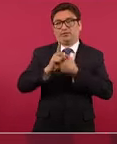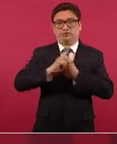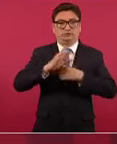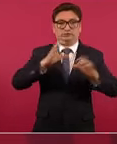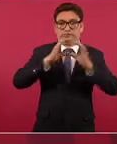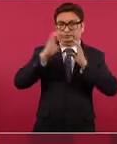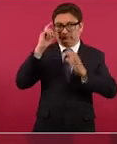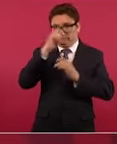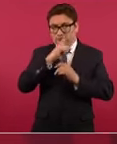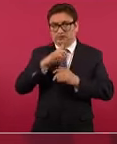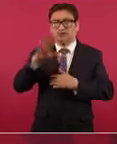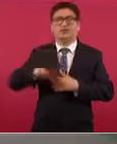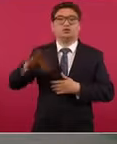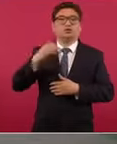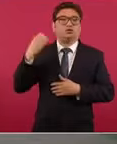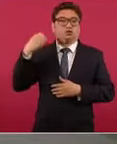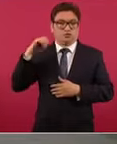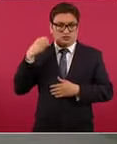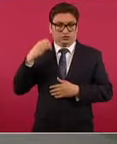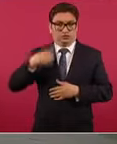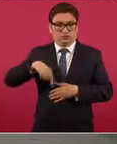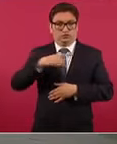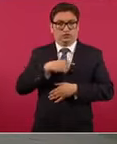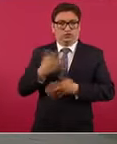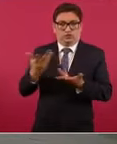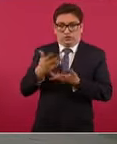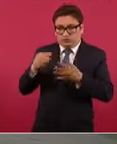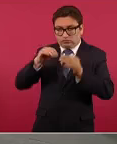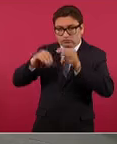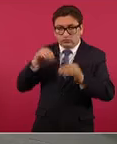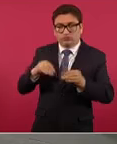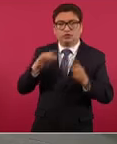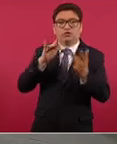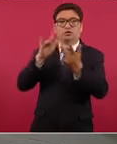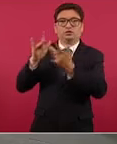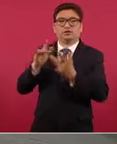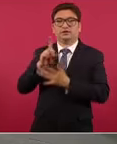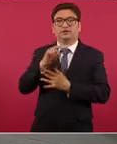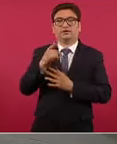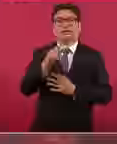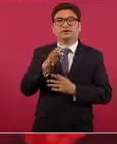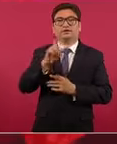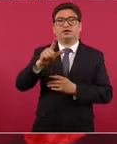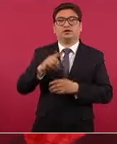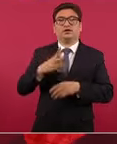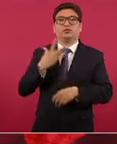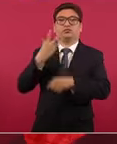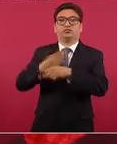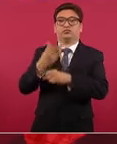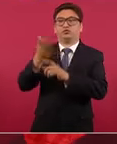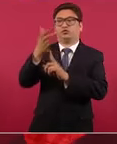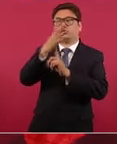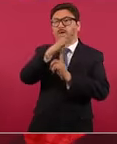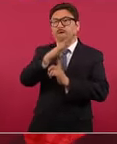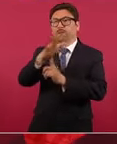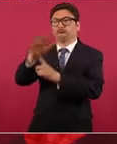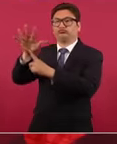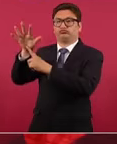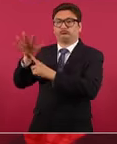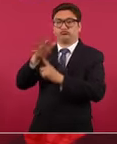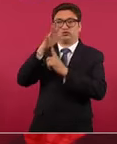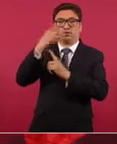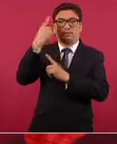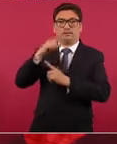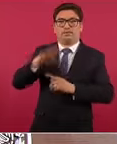en oaxaca estamos trabajando con estrategia digital de presidencia instalando antenas en las unidades